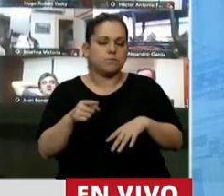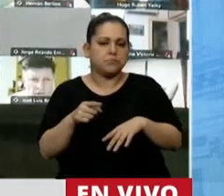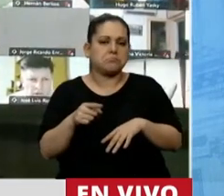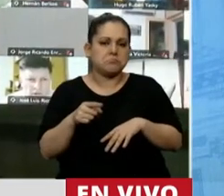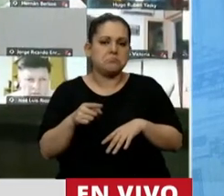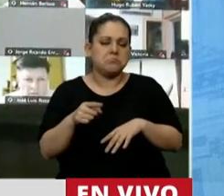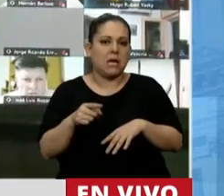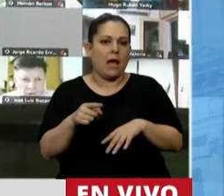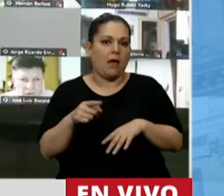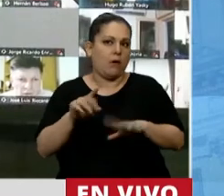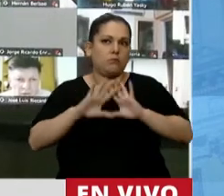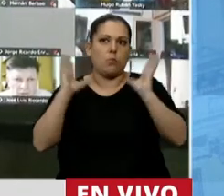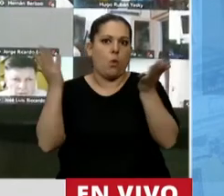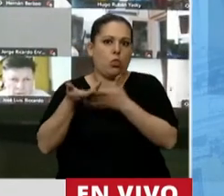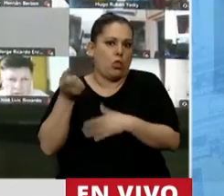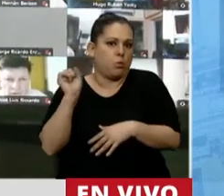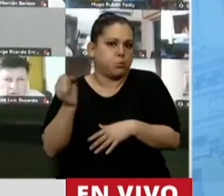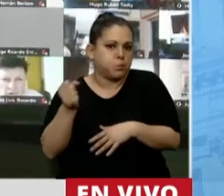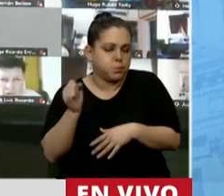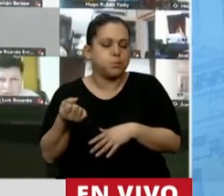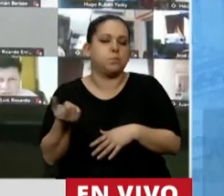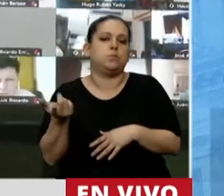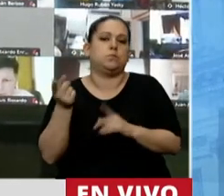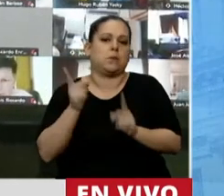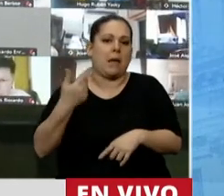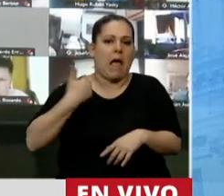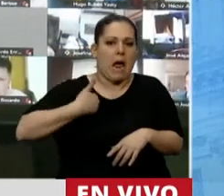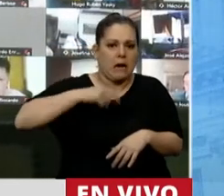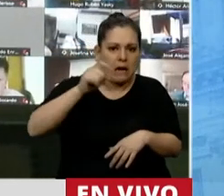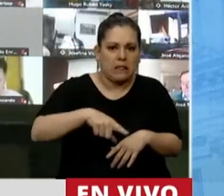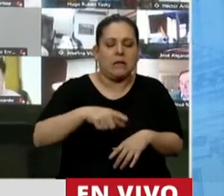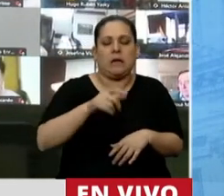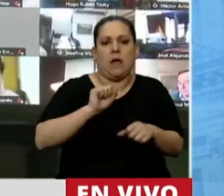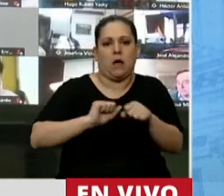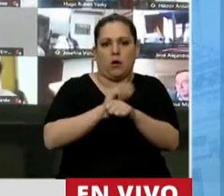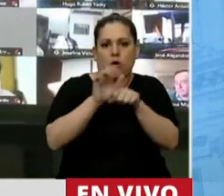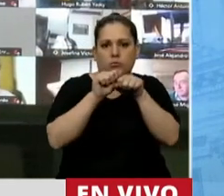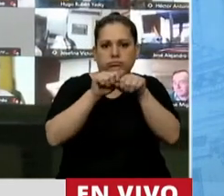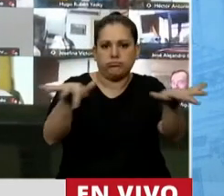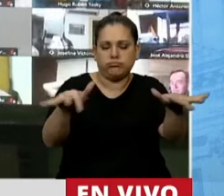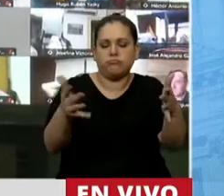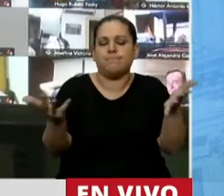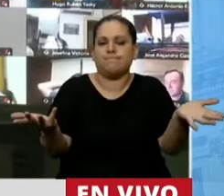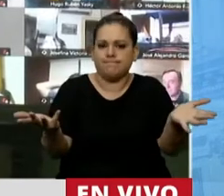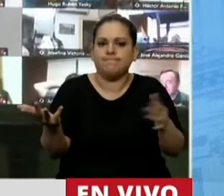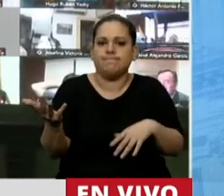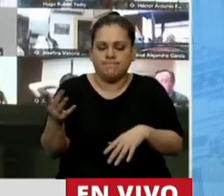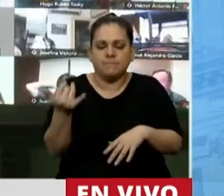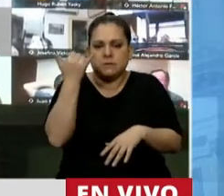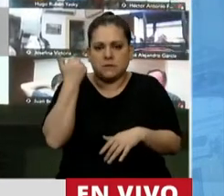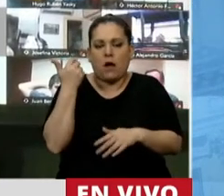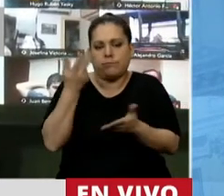que transita el mundo, que transita nuestro país, producto de esta pandemia de origen zoonótico, lo hemos dicho hasta el